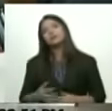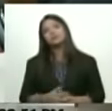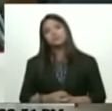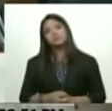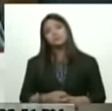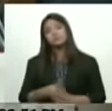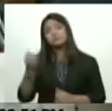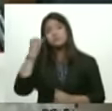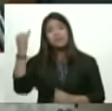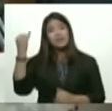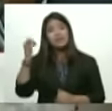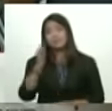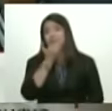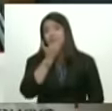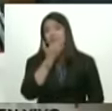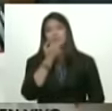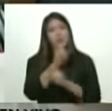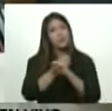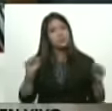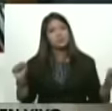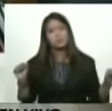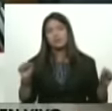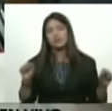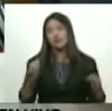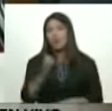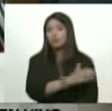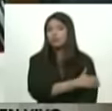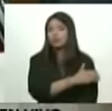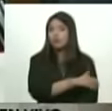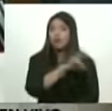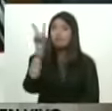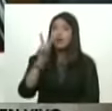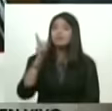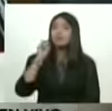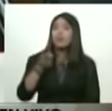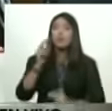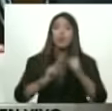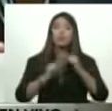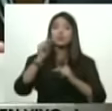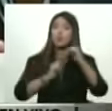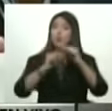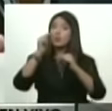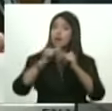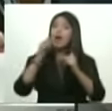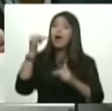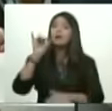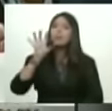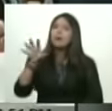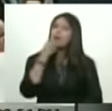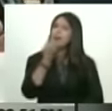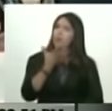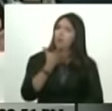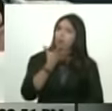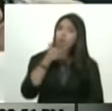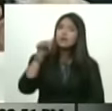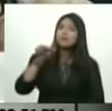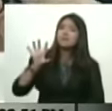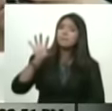en diversidad de ideas erróneas que tiene la derecha venezolana, sino tenemos que construir. Tenemos un país hermoso como es este